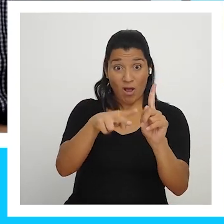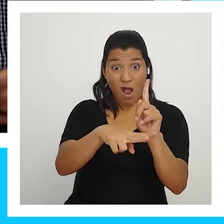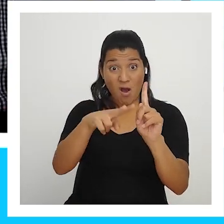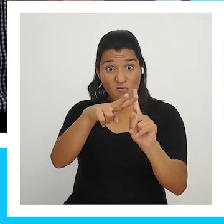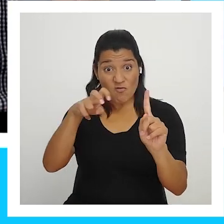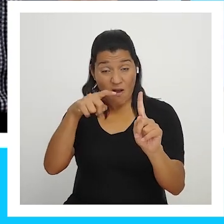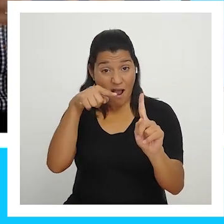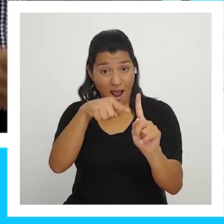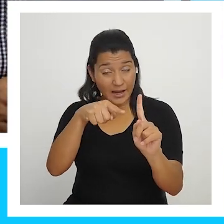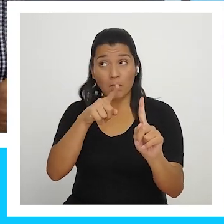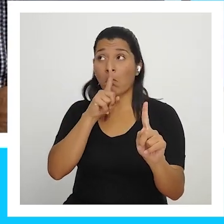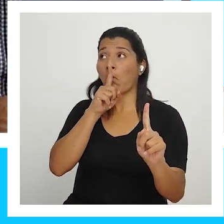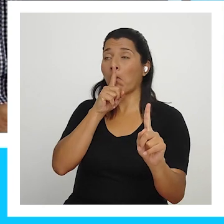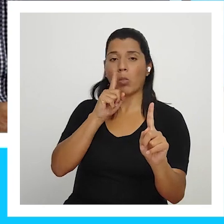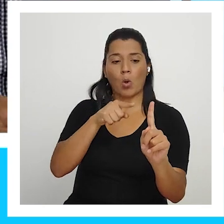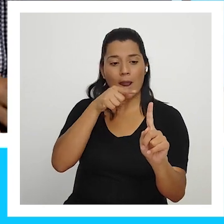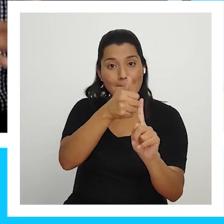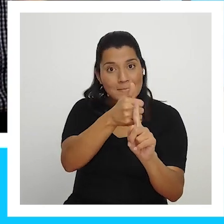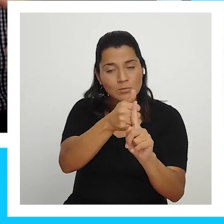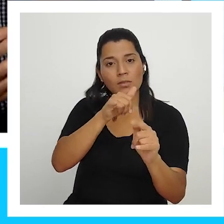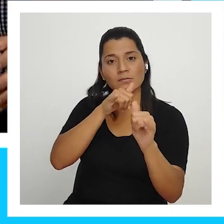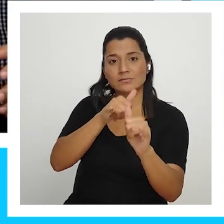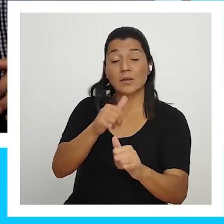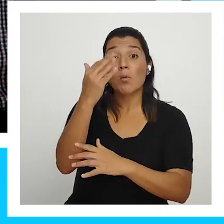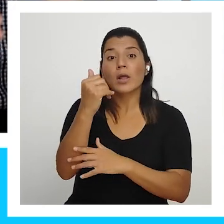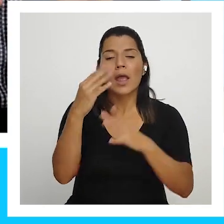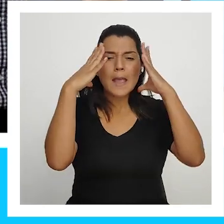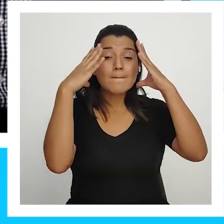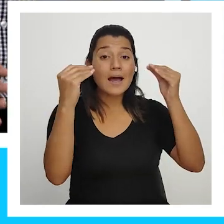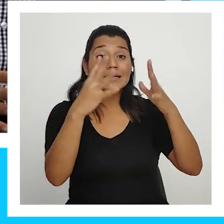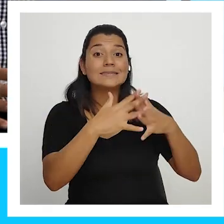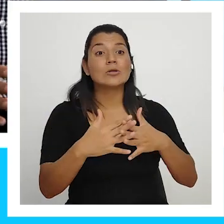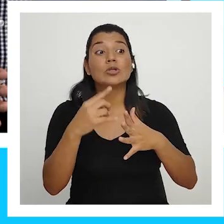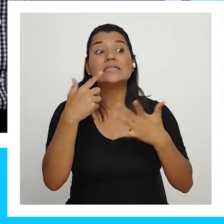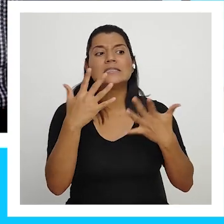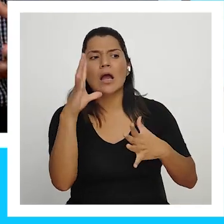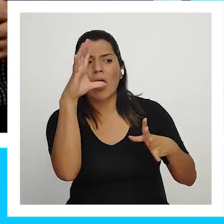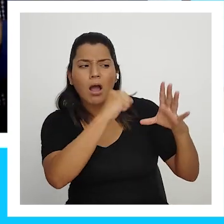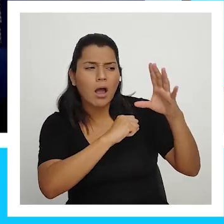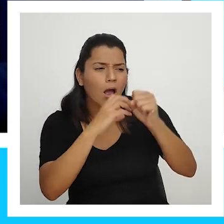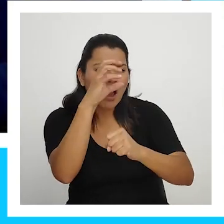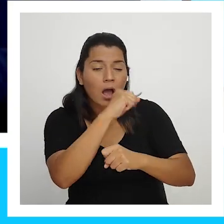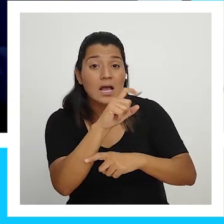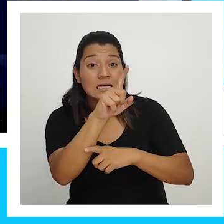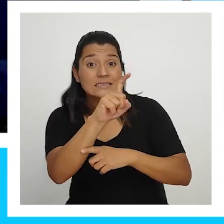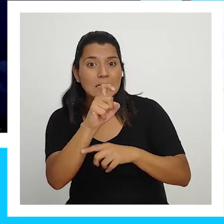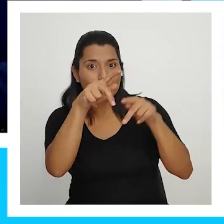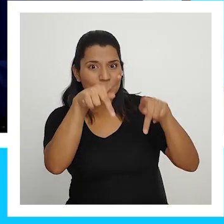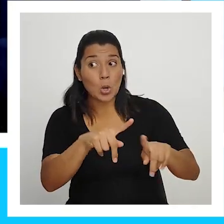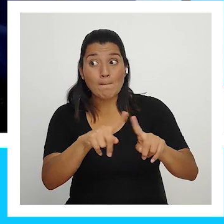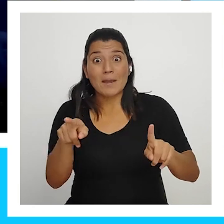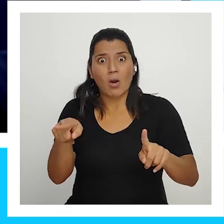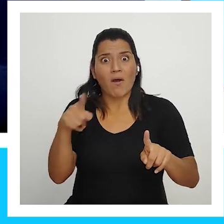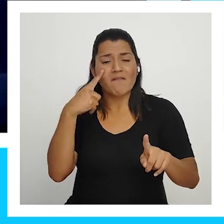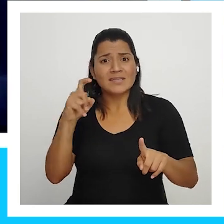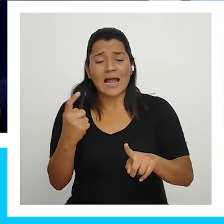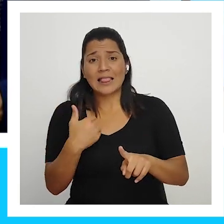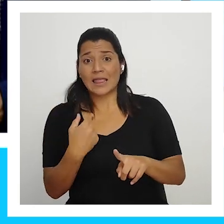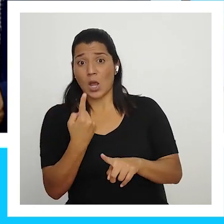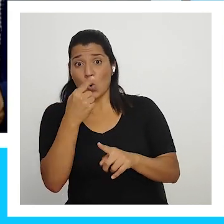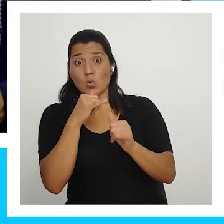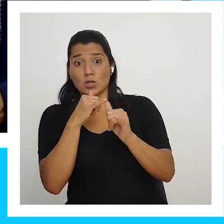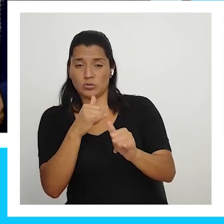don Esteban, porque vamos a ver, la Embajada de los Estados Unidos obtiene la información, se la comunica al